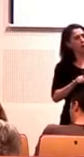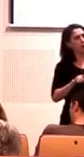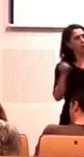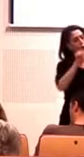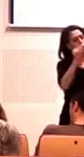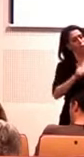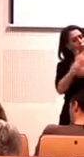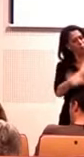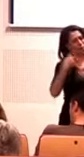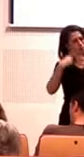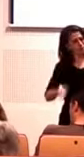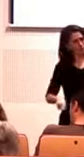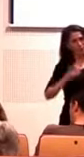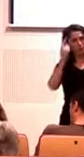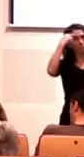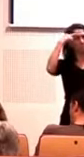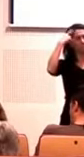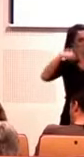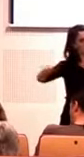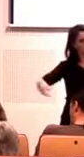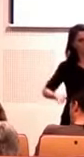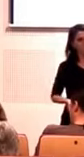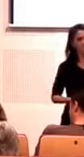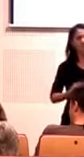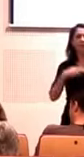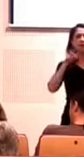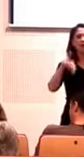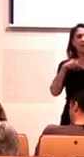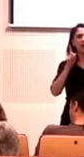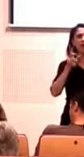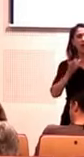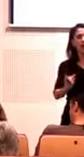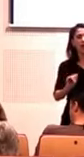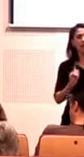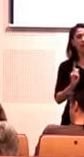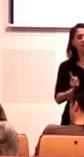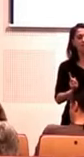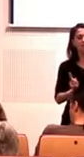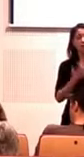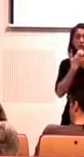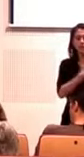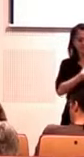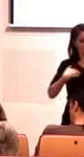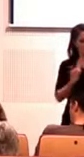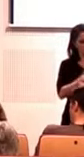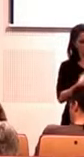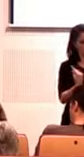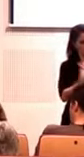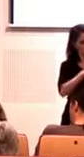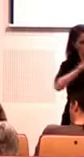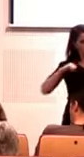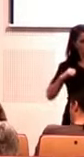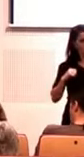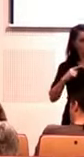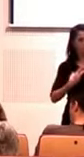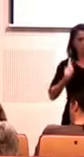visión completamente distinta, como un vibrador para una persona que quiere jugar sola también, que es mucho más cómodo, mucho más